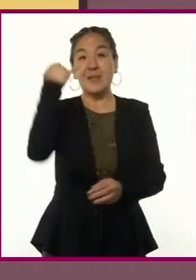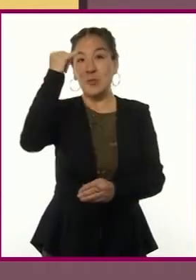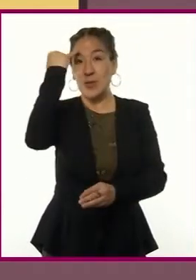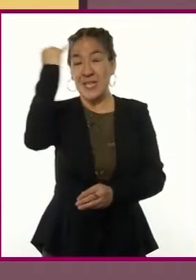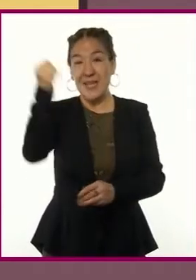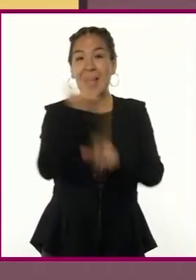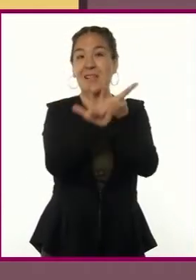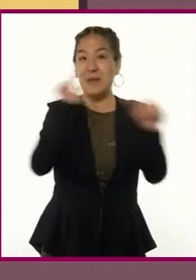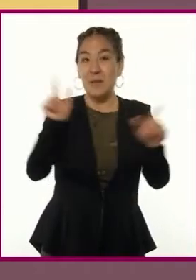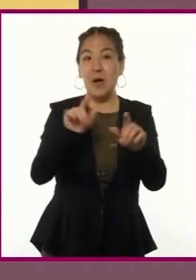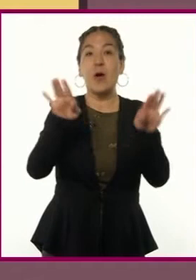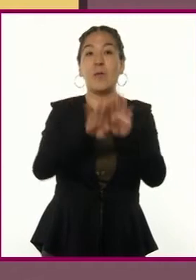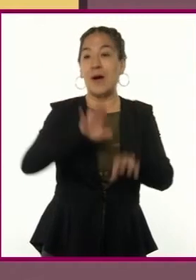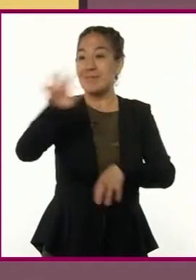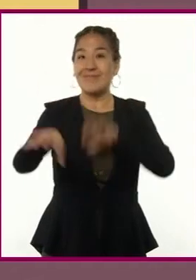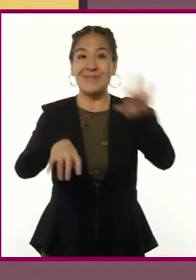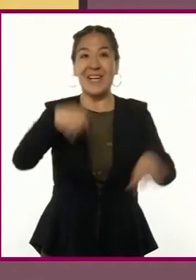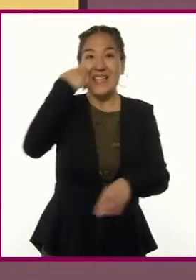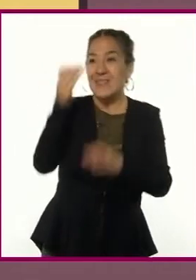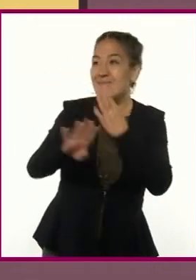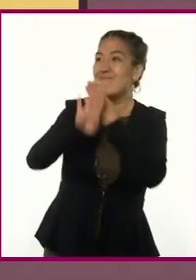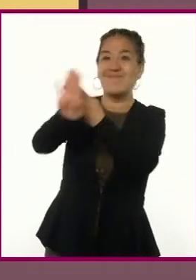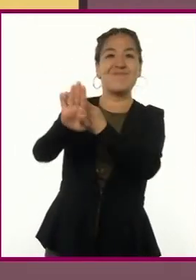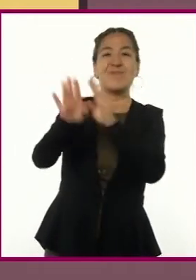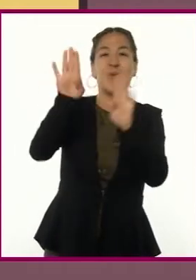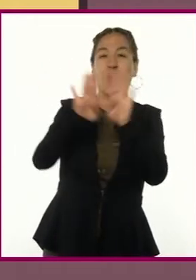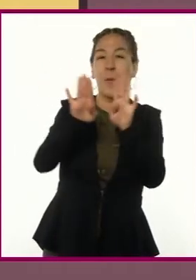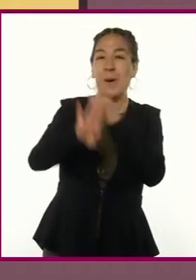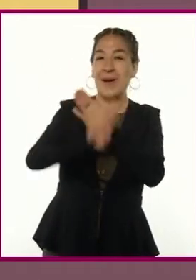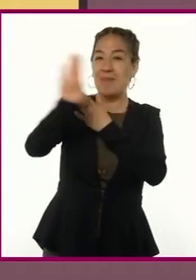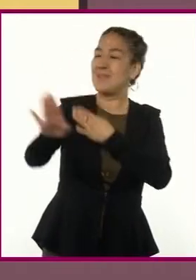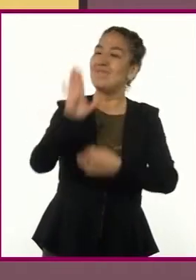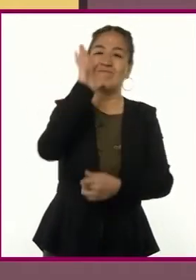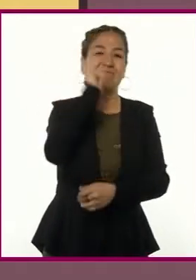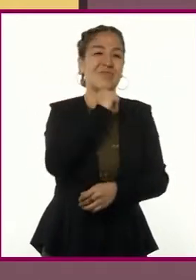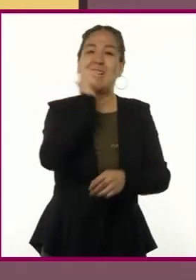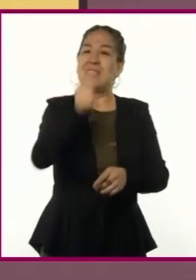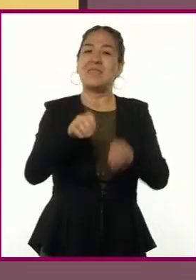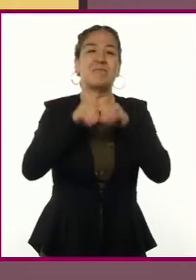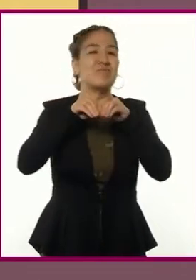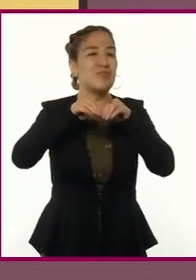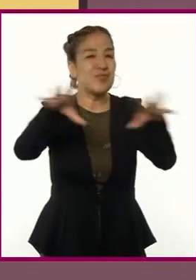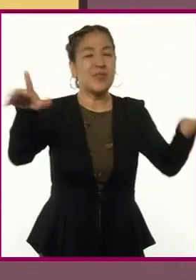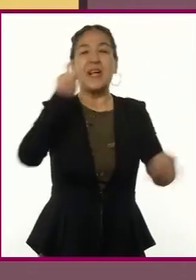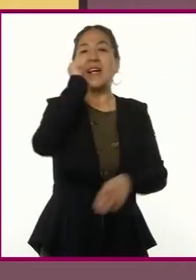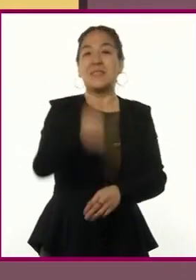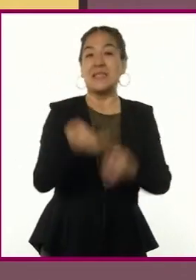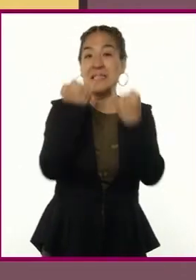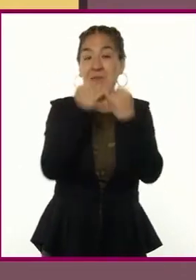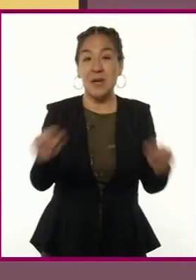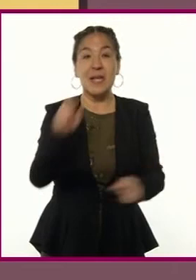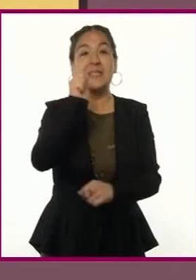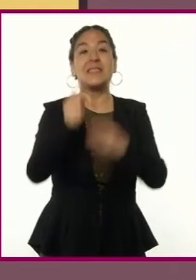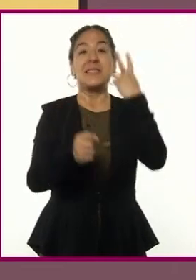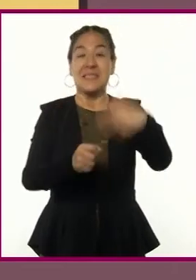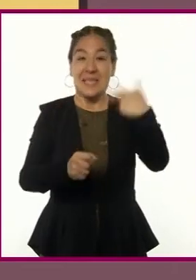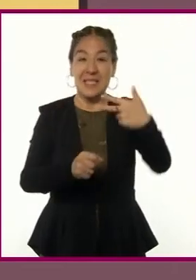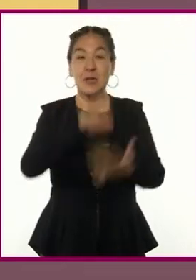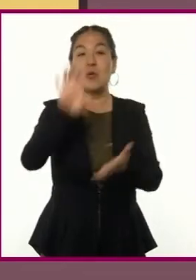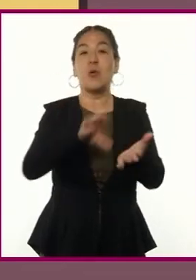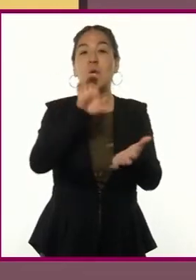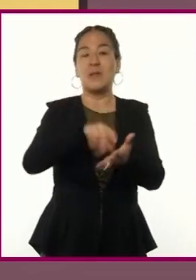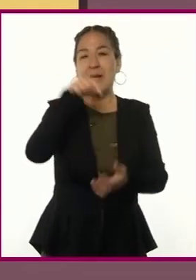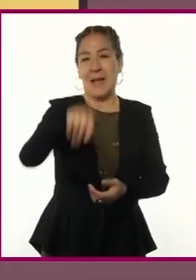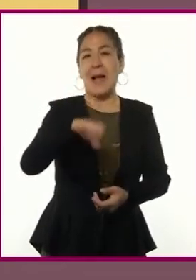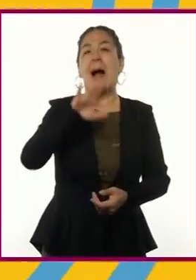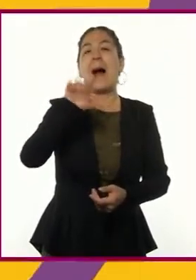se expandieran, sobre todo porque se difundieron los acontecimientos que dieron lugar a la independencia de las 13 colonias de América